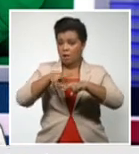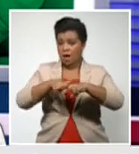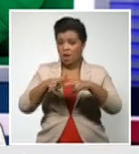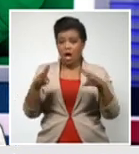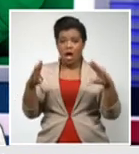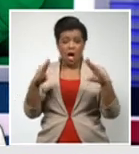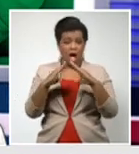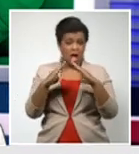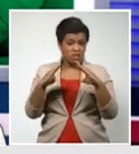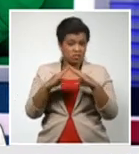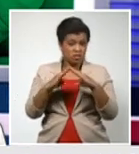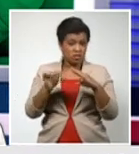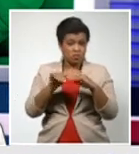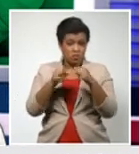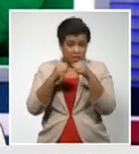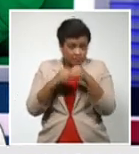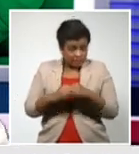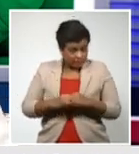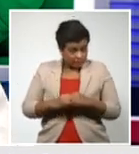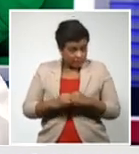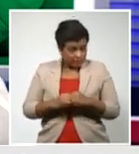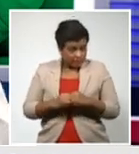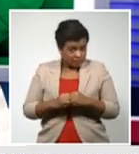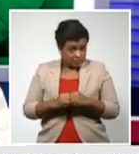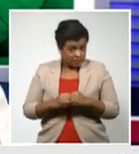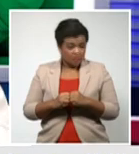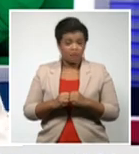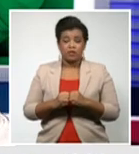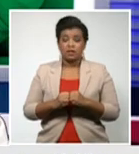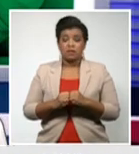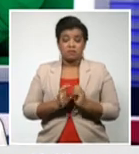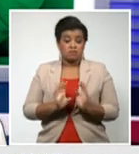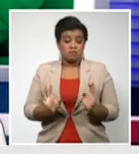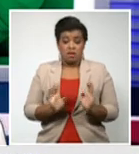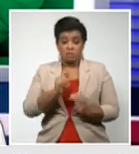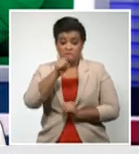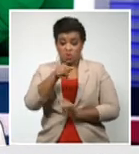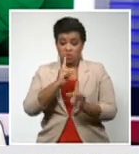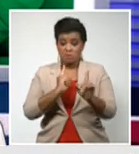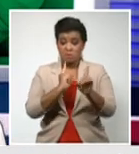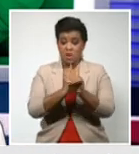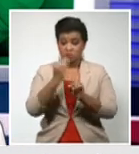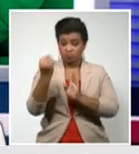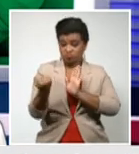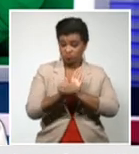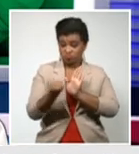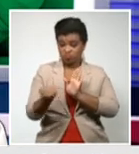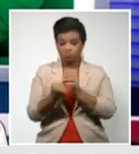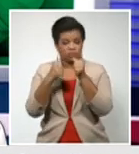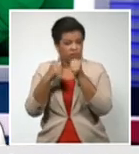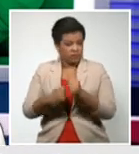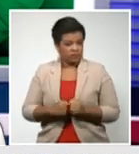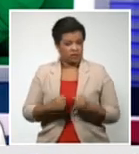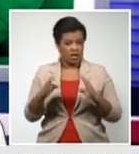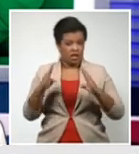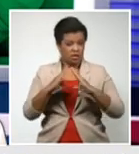se aíslan, se ingresan desde el momento que se identifica a la persona de la cual yo soy